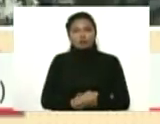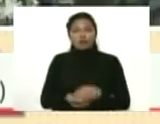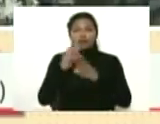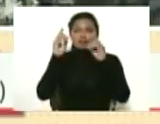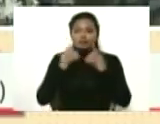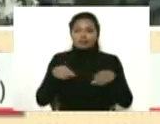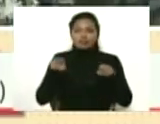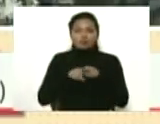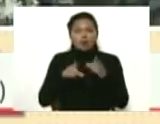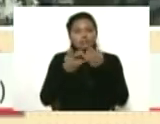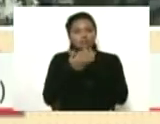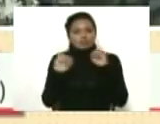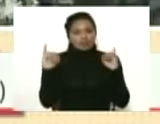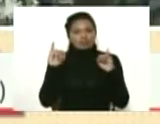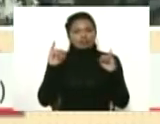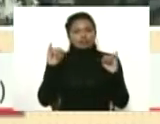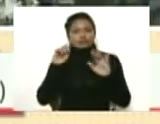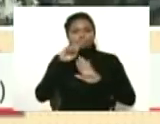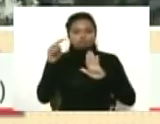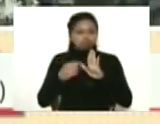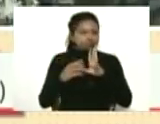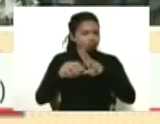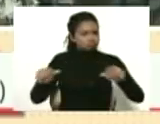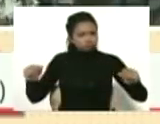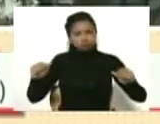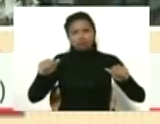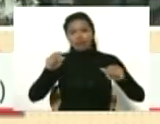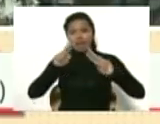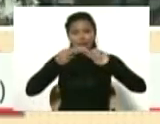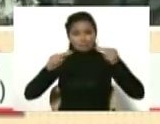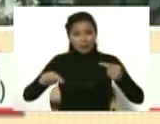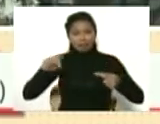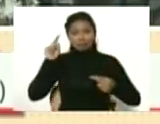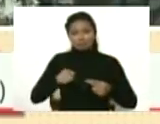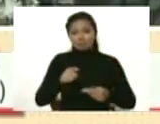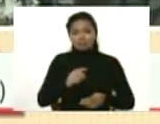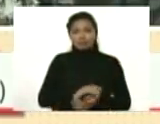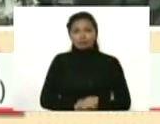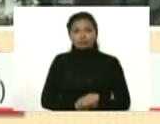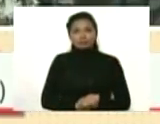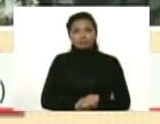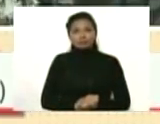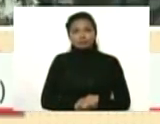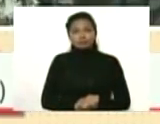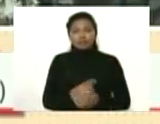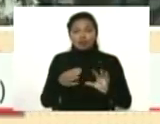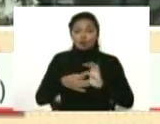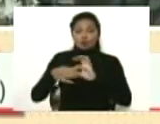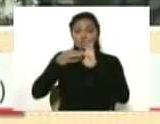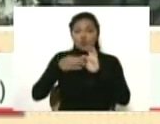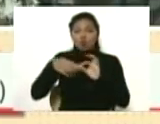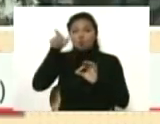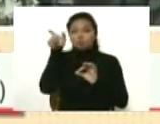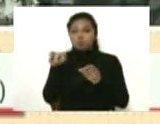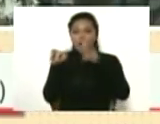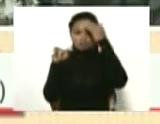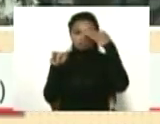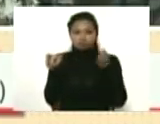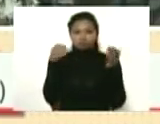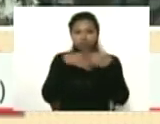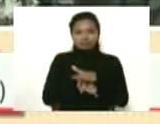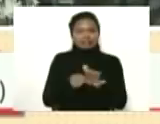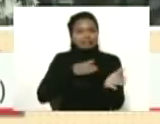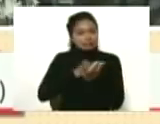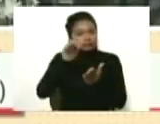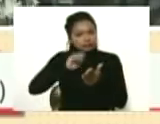dignidad, la independencia, la integridad territorial, la paz. Y es la Unión Cívico-Militar la garantía.